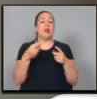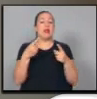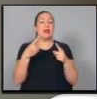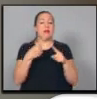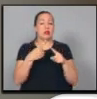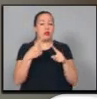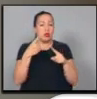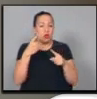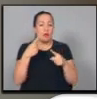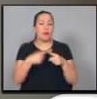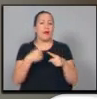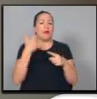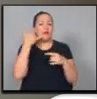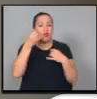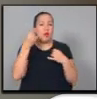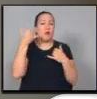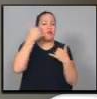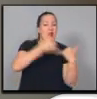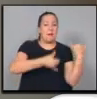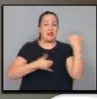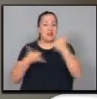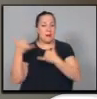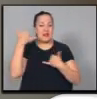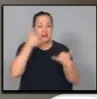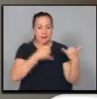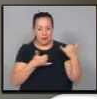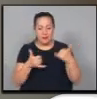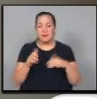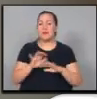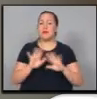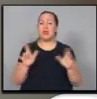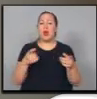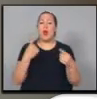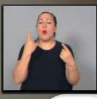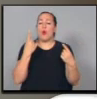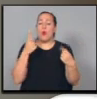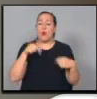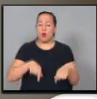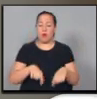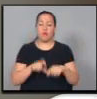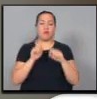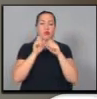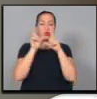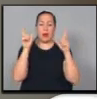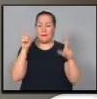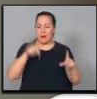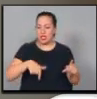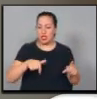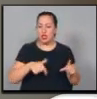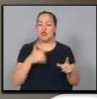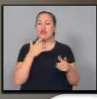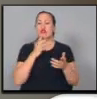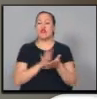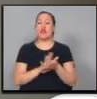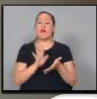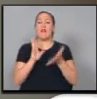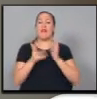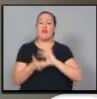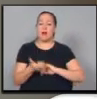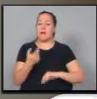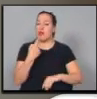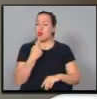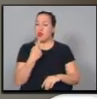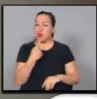del entrecruzamiento de los teléfonos celulares. Sí, hay un dato impresionante que surge hoy, que se trata de una maniobra que genera